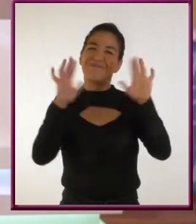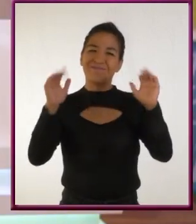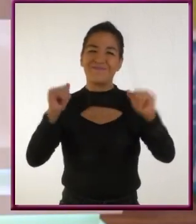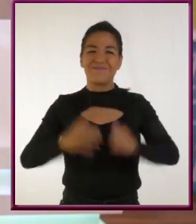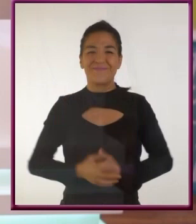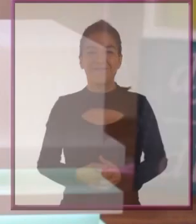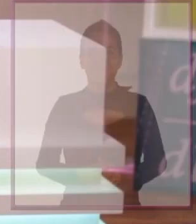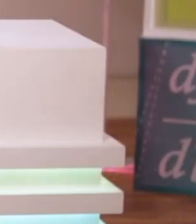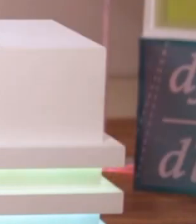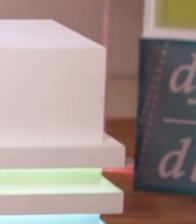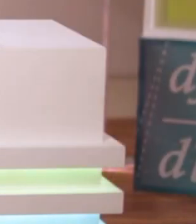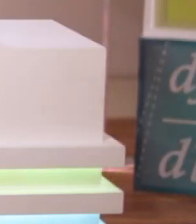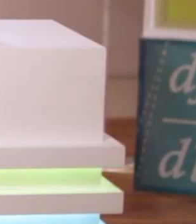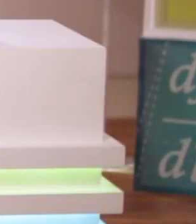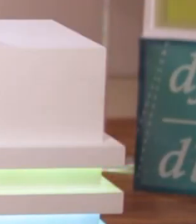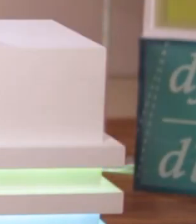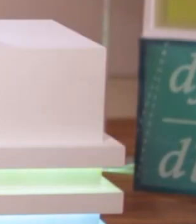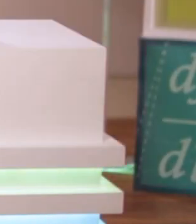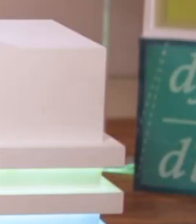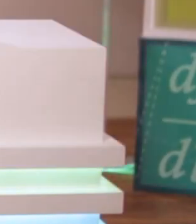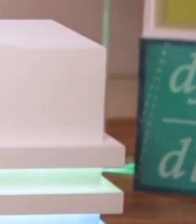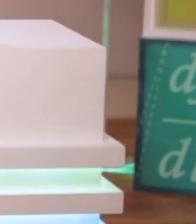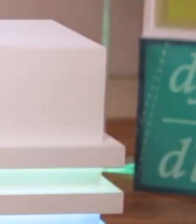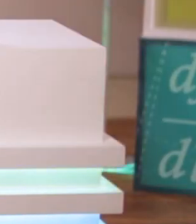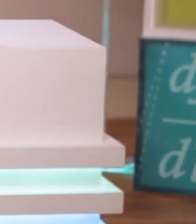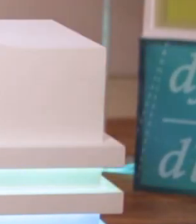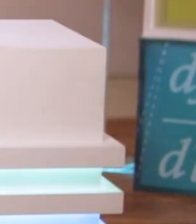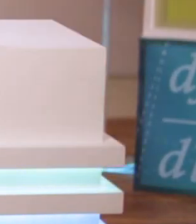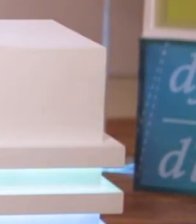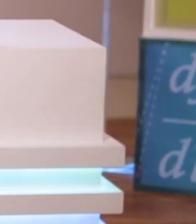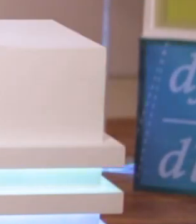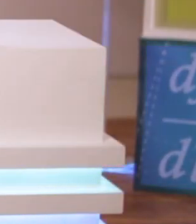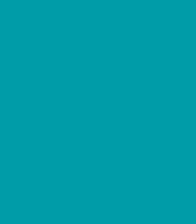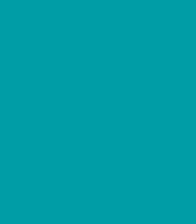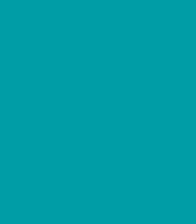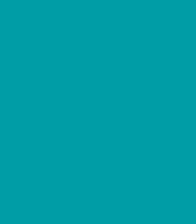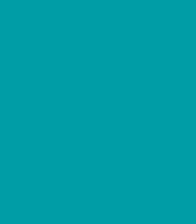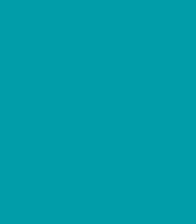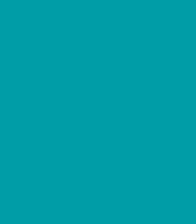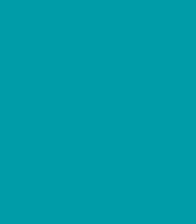Seguimos en contacto. Adiós. Adiós. A ver, ¿qué dice? Pues mire,